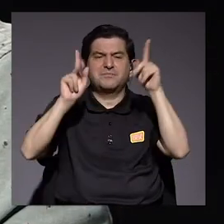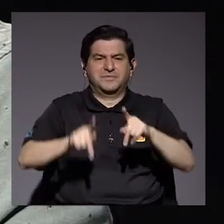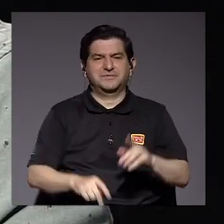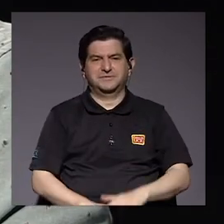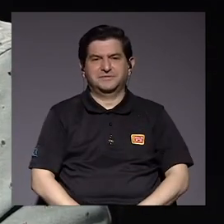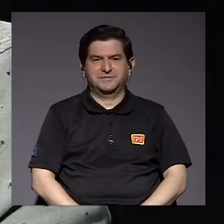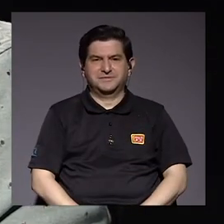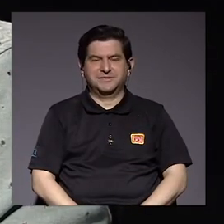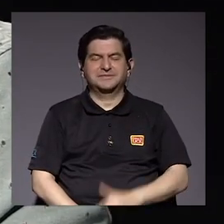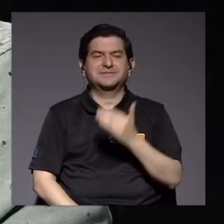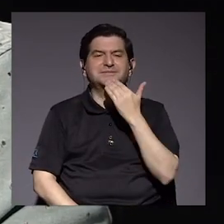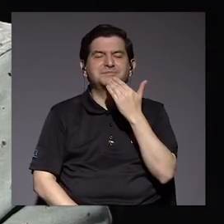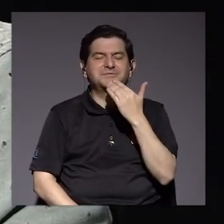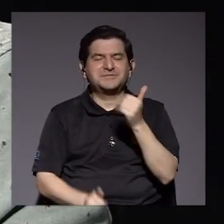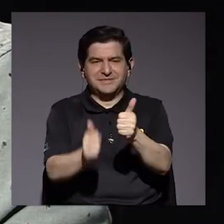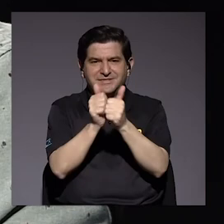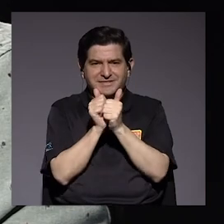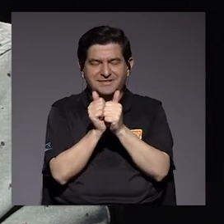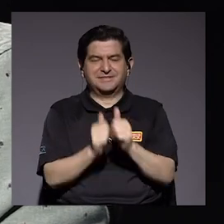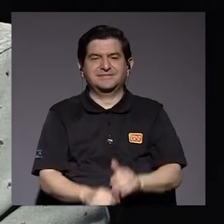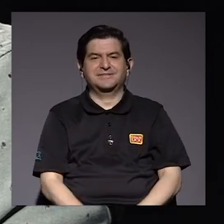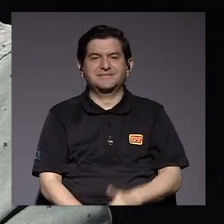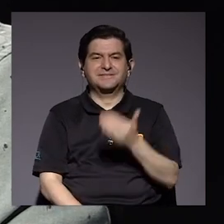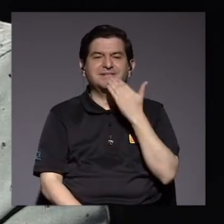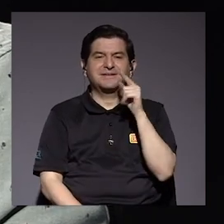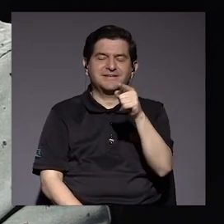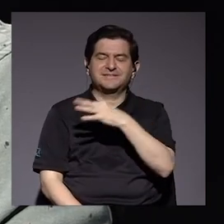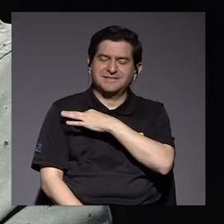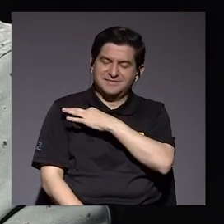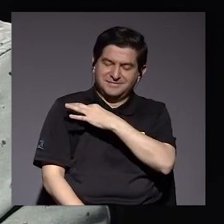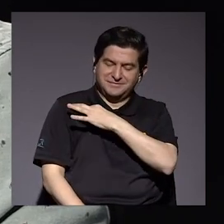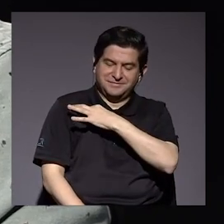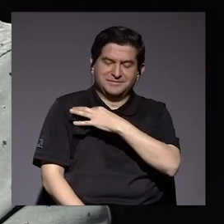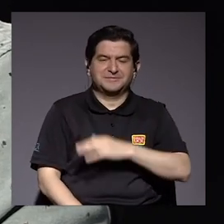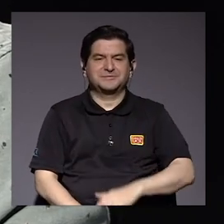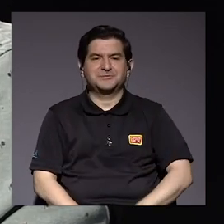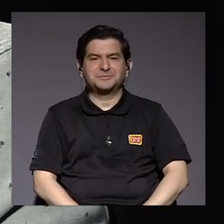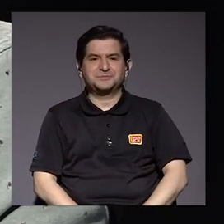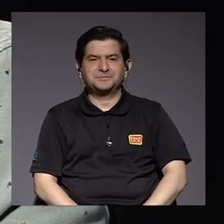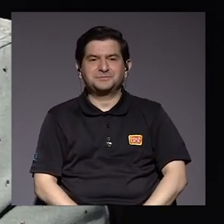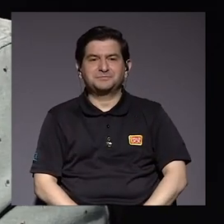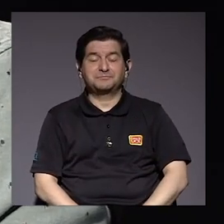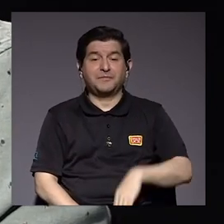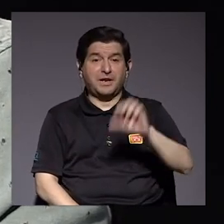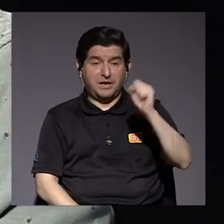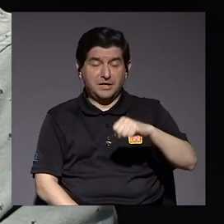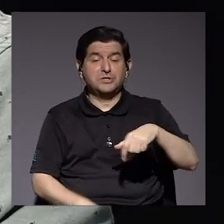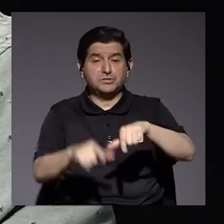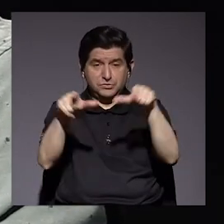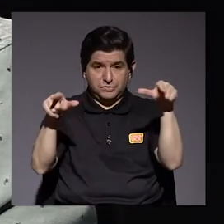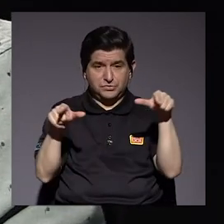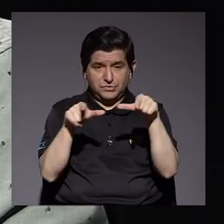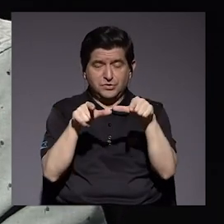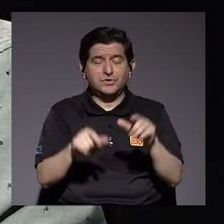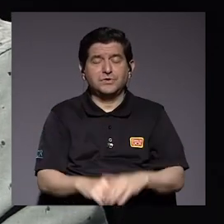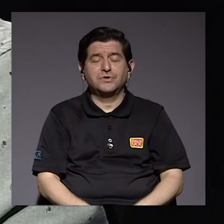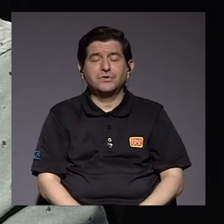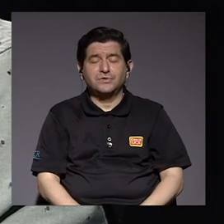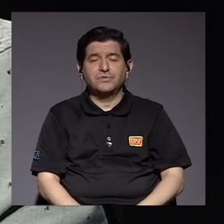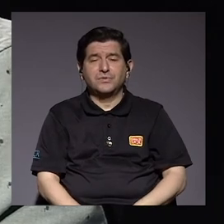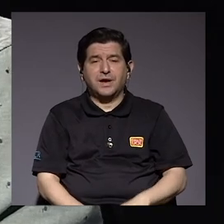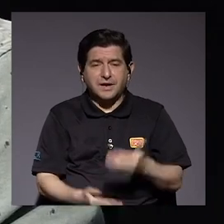personas. Así que gracias por estar con nosotros, don Néstor. Muchas gracias a ustedes por invitarme. Y sí, la estación siempre ha estado al lado del